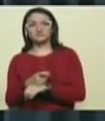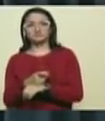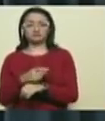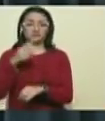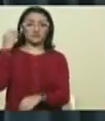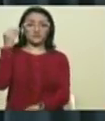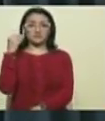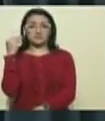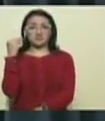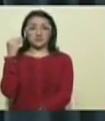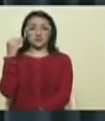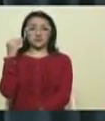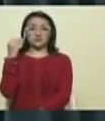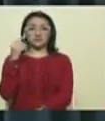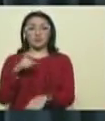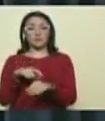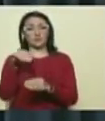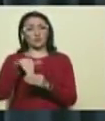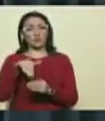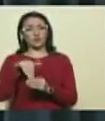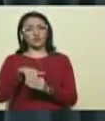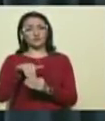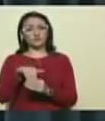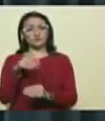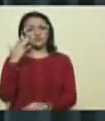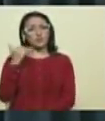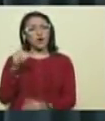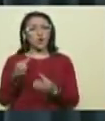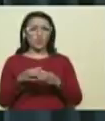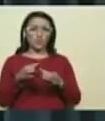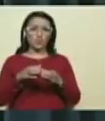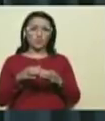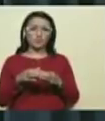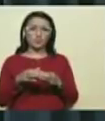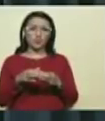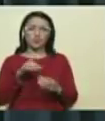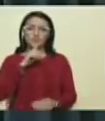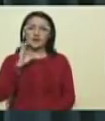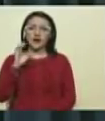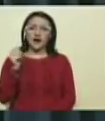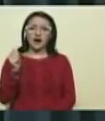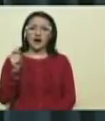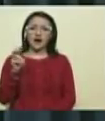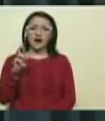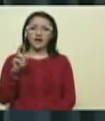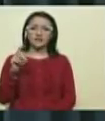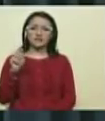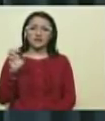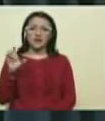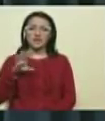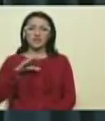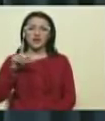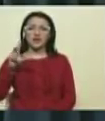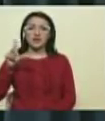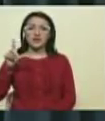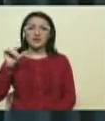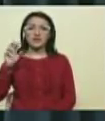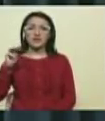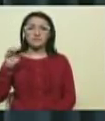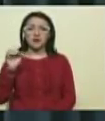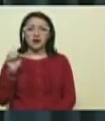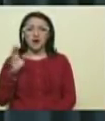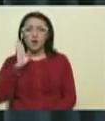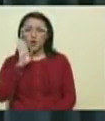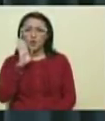considerado en el momento de su votación. Sabemos que hay un grupo llamado el Cartel de Lima que de manera brutal, que de manera grosera,